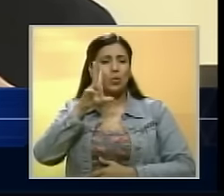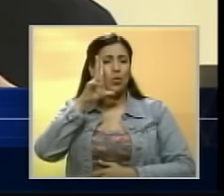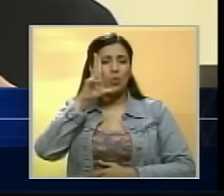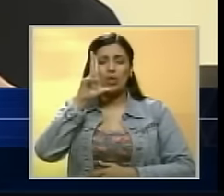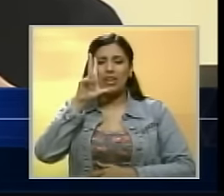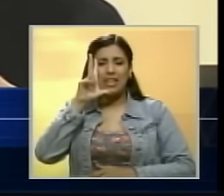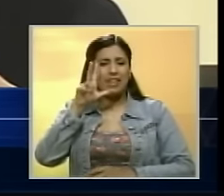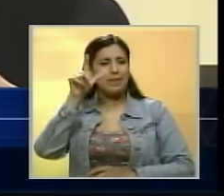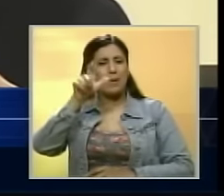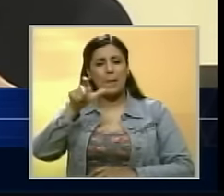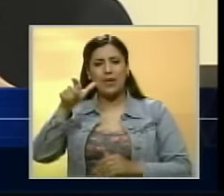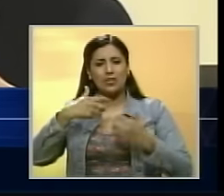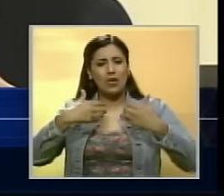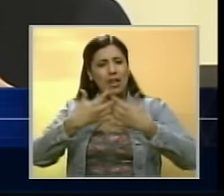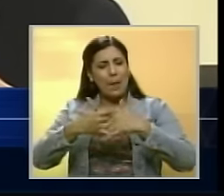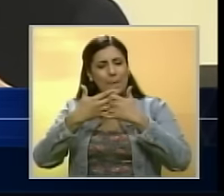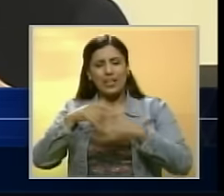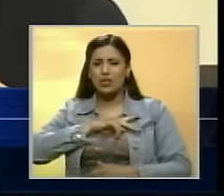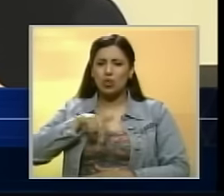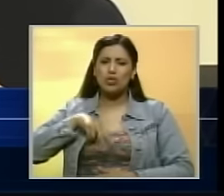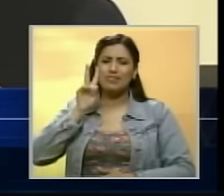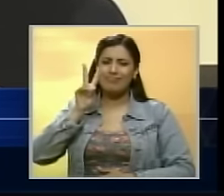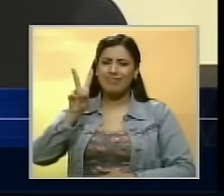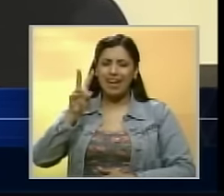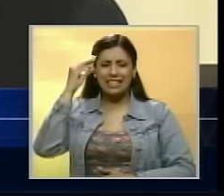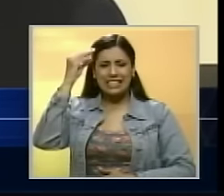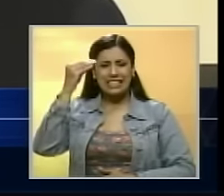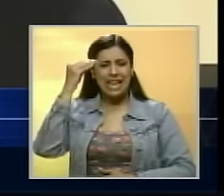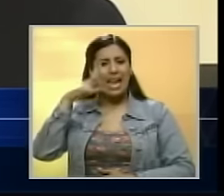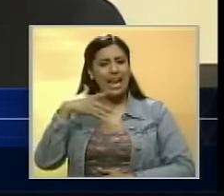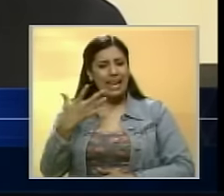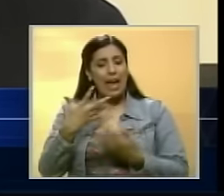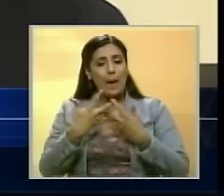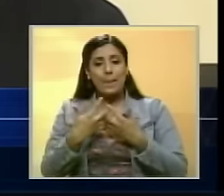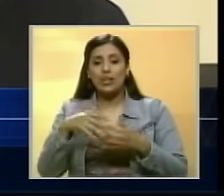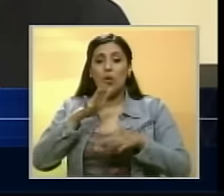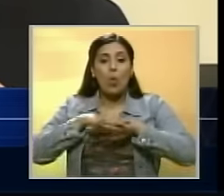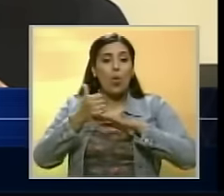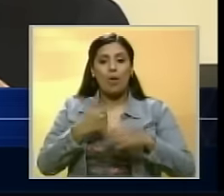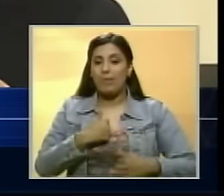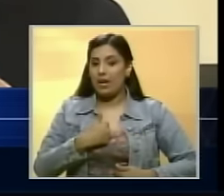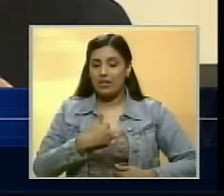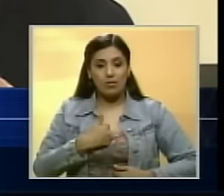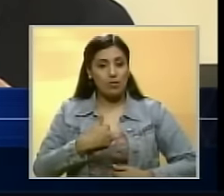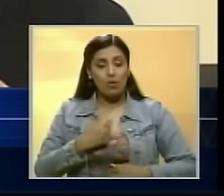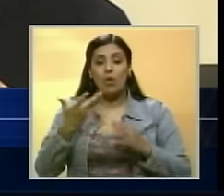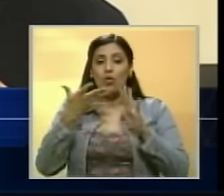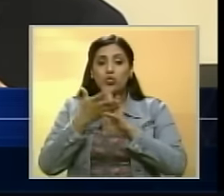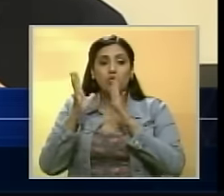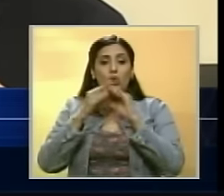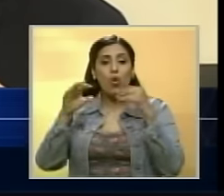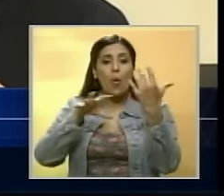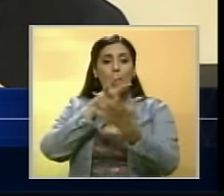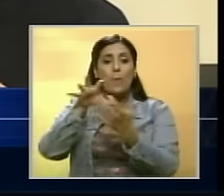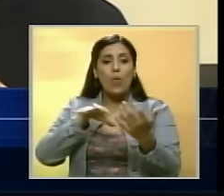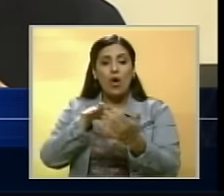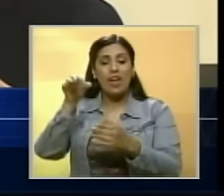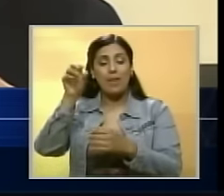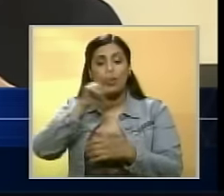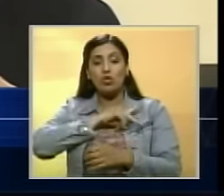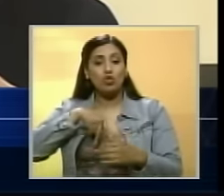el empresariado realmente nosotros consideramos que los empresarios no son los que tienen la culpa de todos estos problemas que hay en